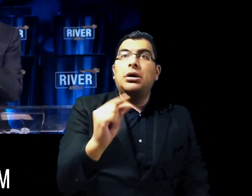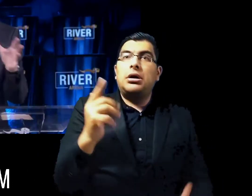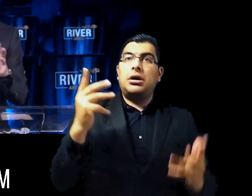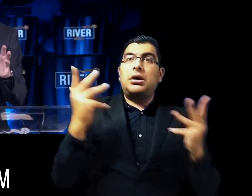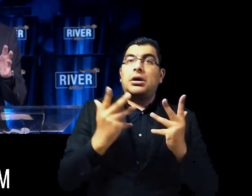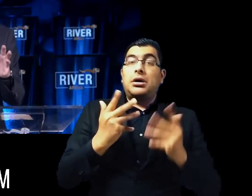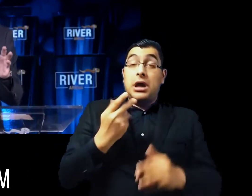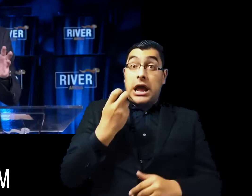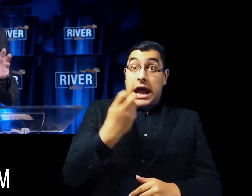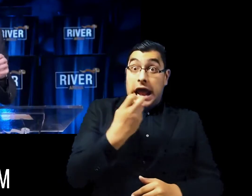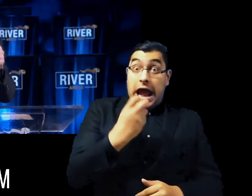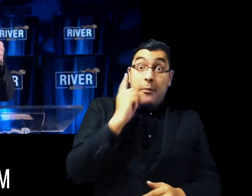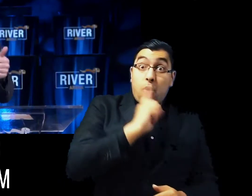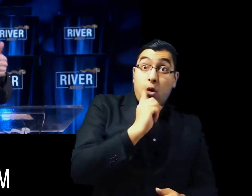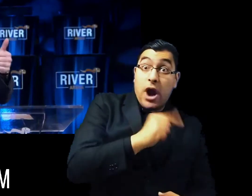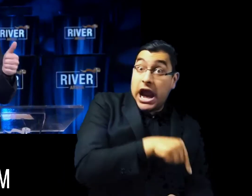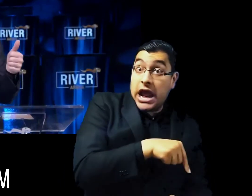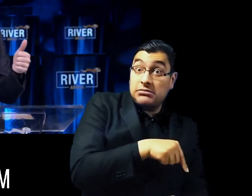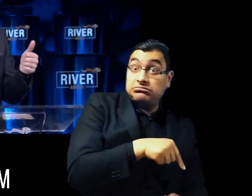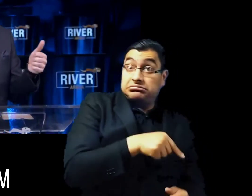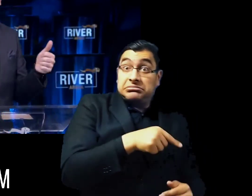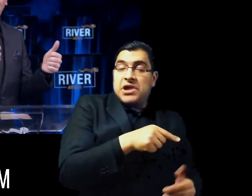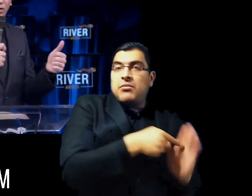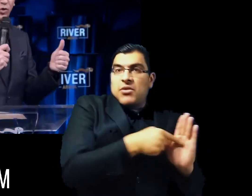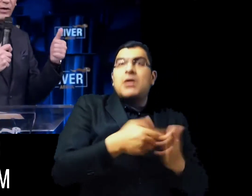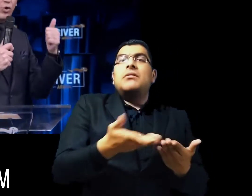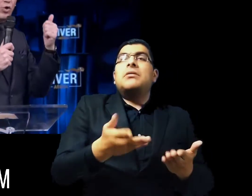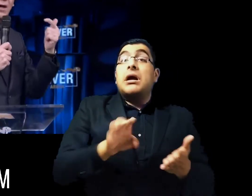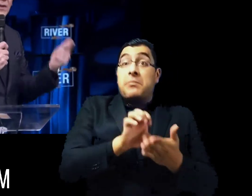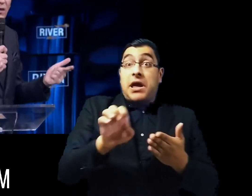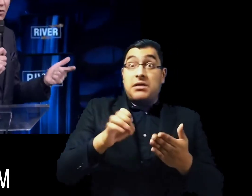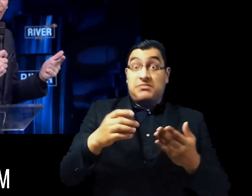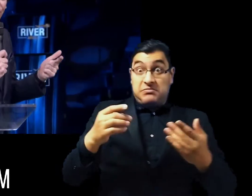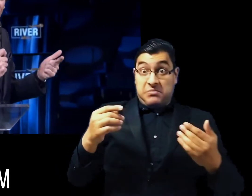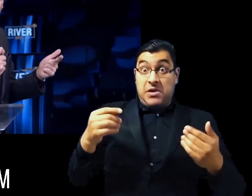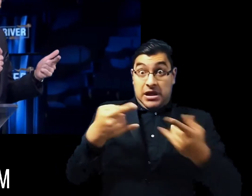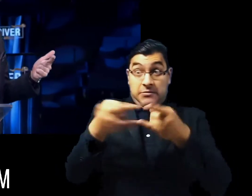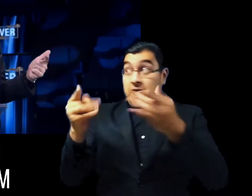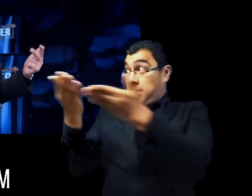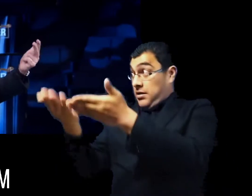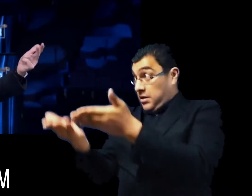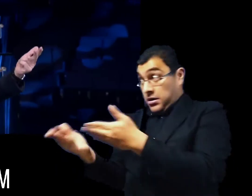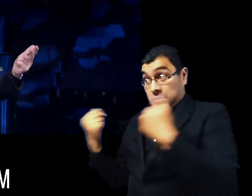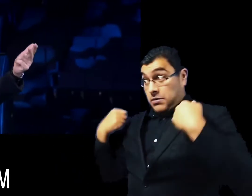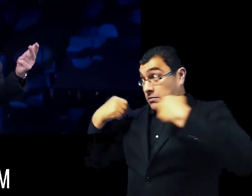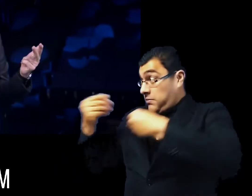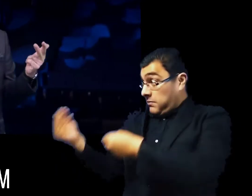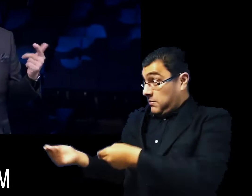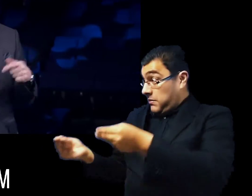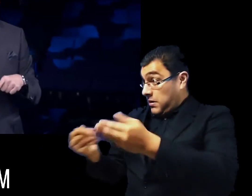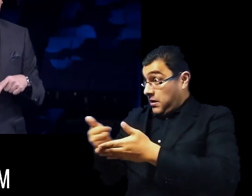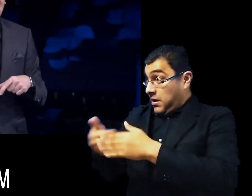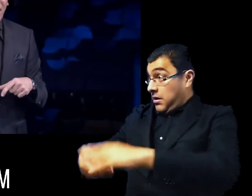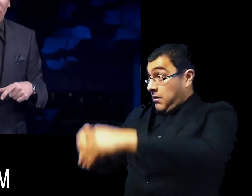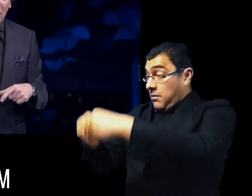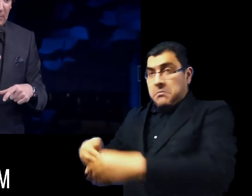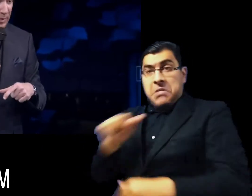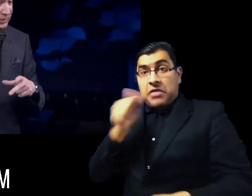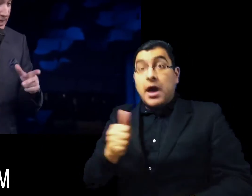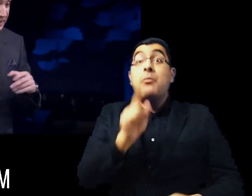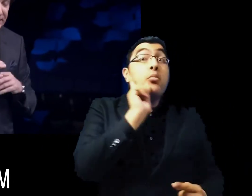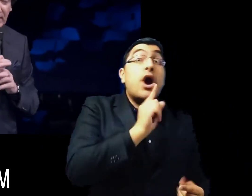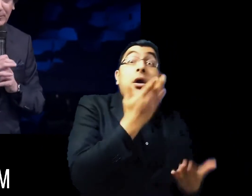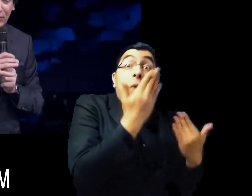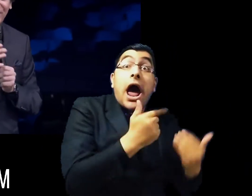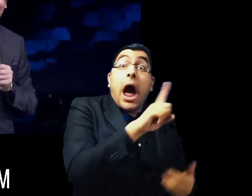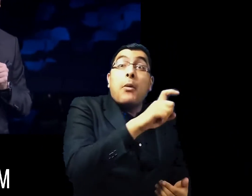lo que Simón no hizo. No le abrió la puerta, no le colgó el abrigo, no le estrechó la mano. Ella no tiene agua, pero